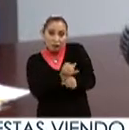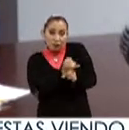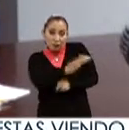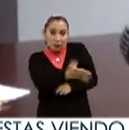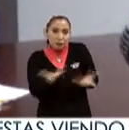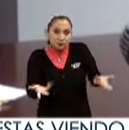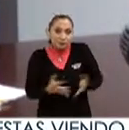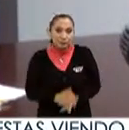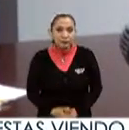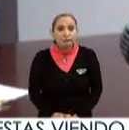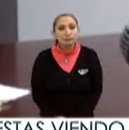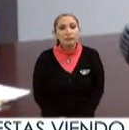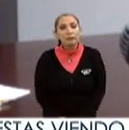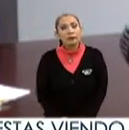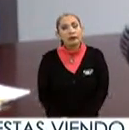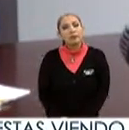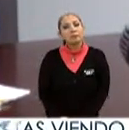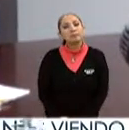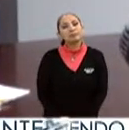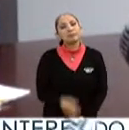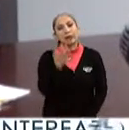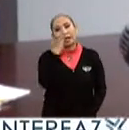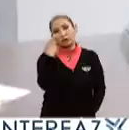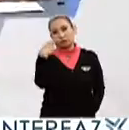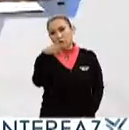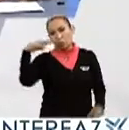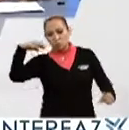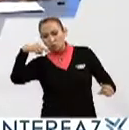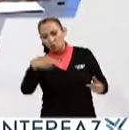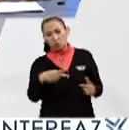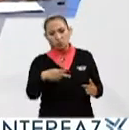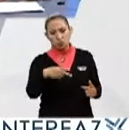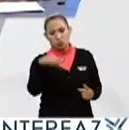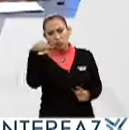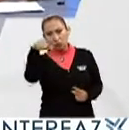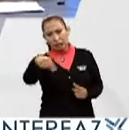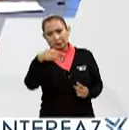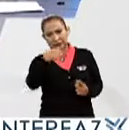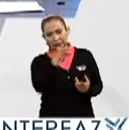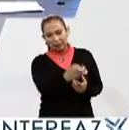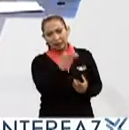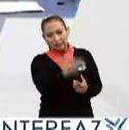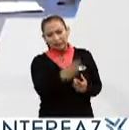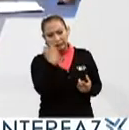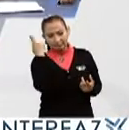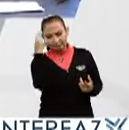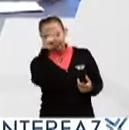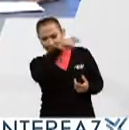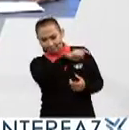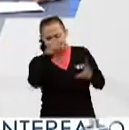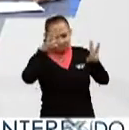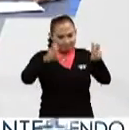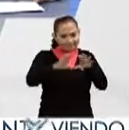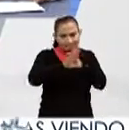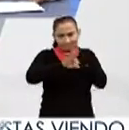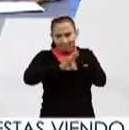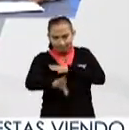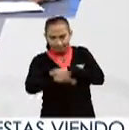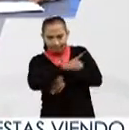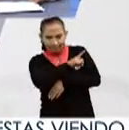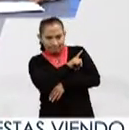papel tenga. Desde su perspectiva, este complejo tema de la